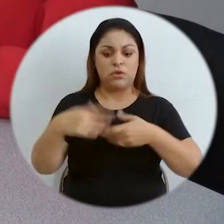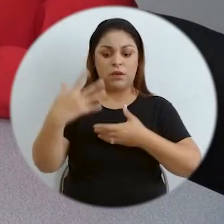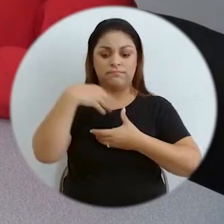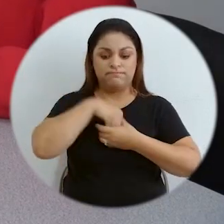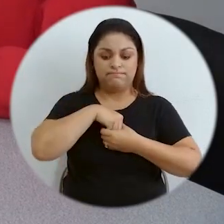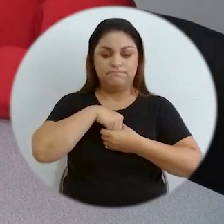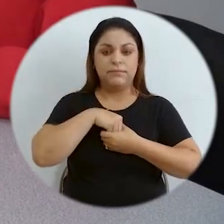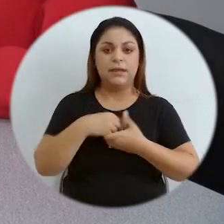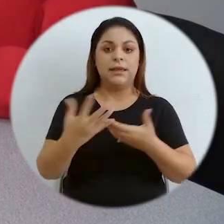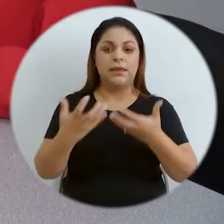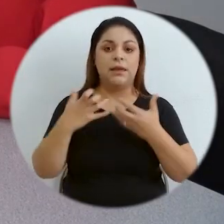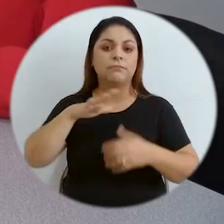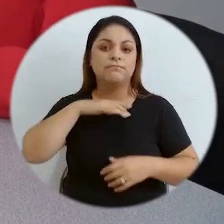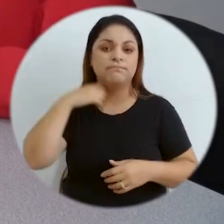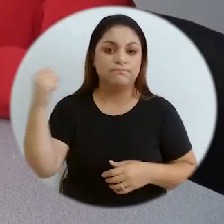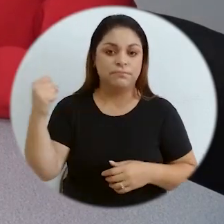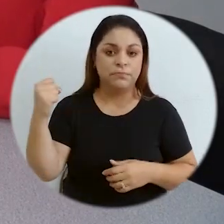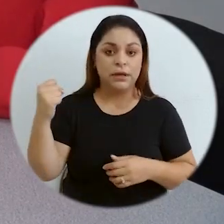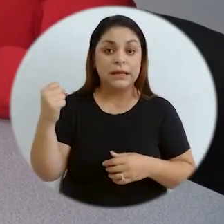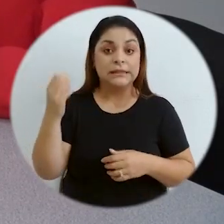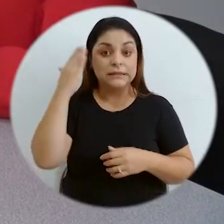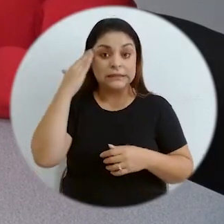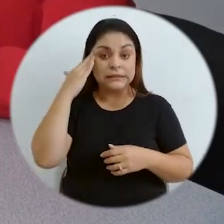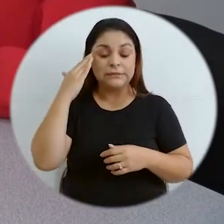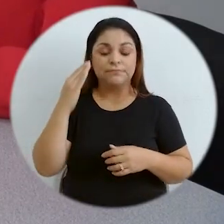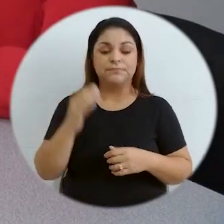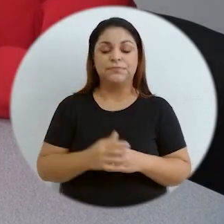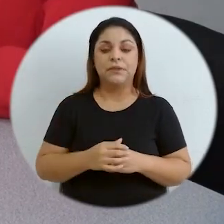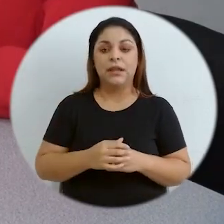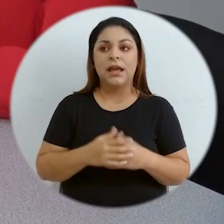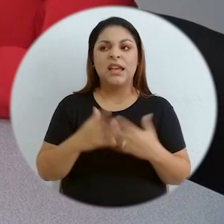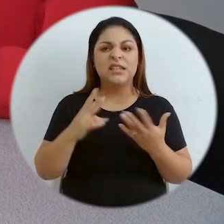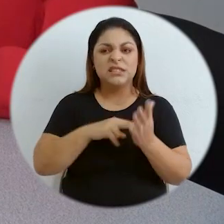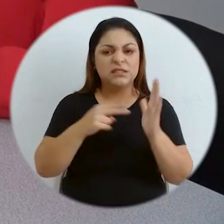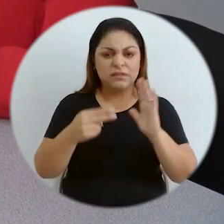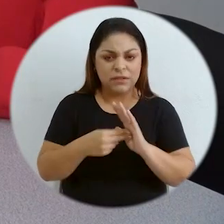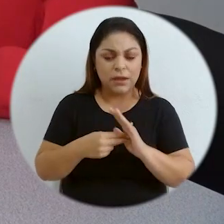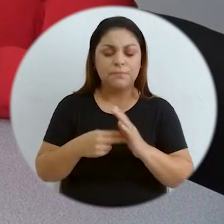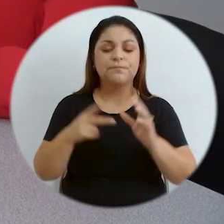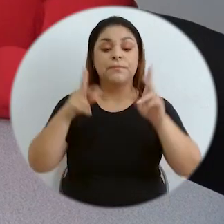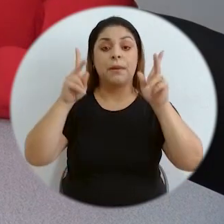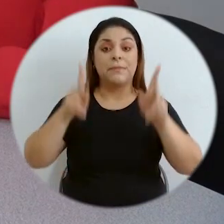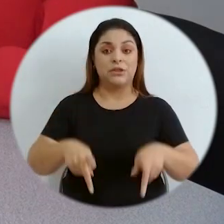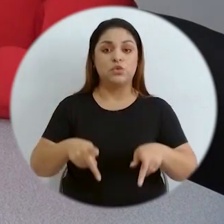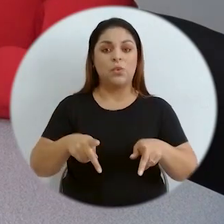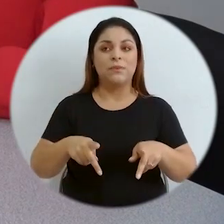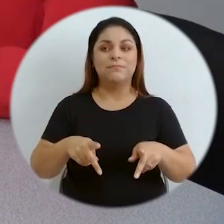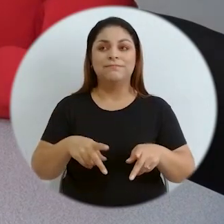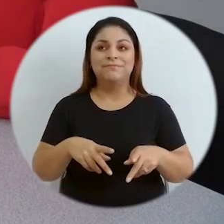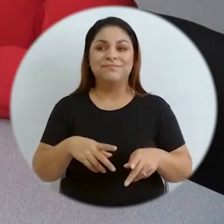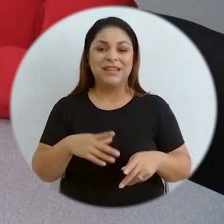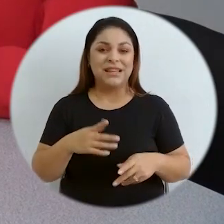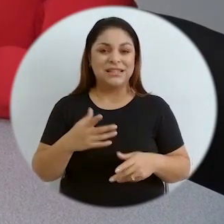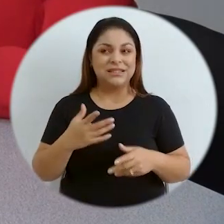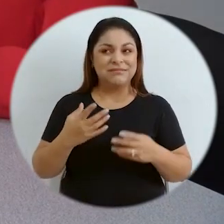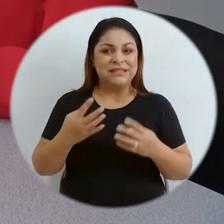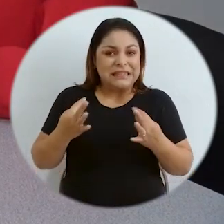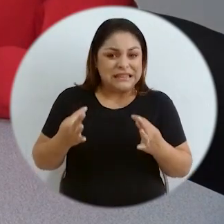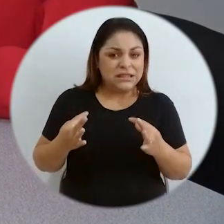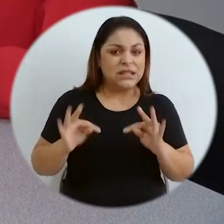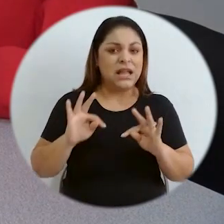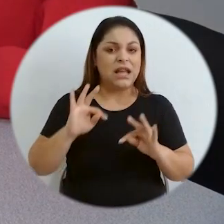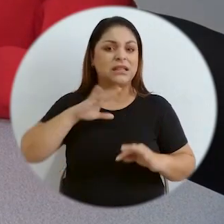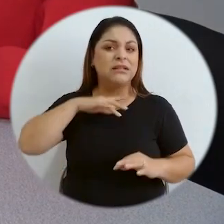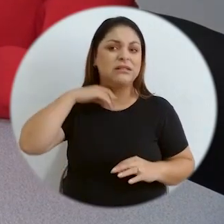presenta comportamiento suicida. Cuando hablamos de comportamiento suicida, nos referimos a una persona no solo que